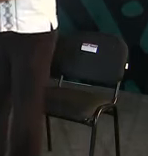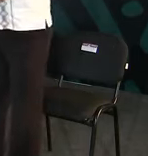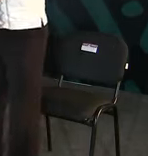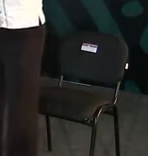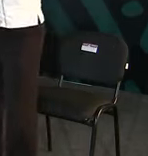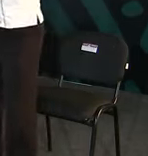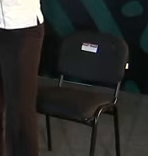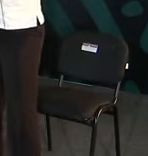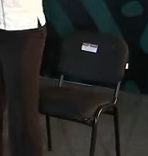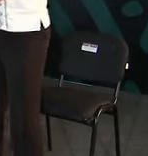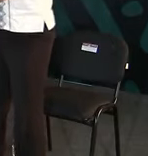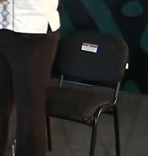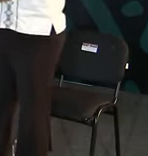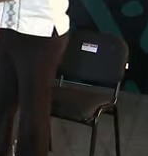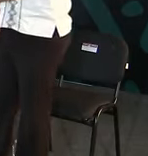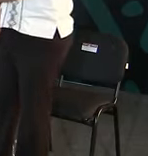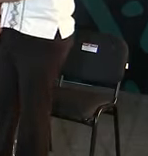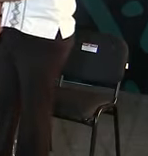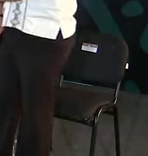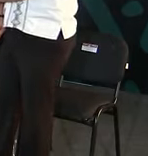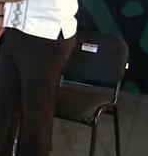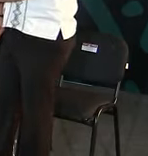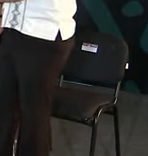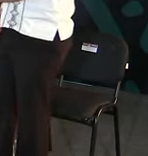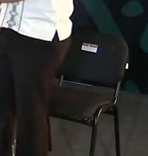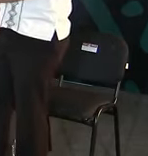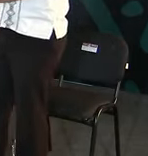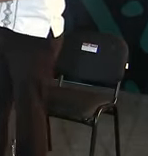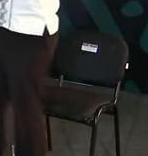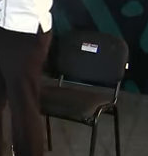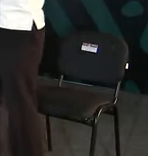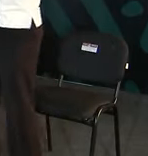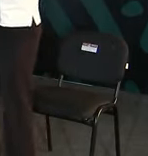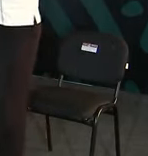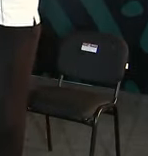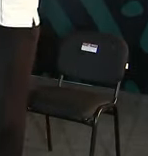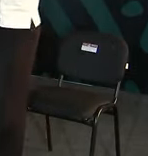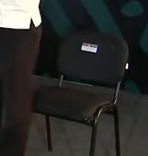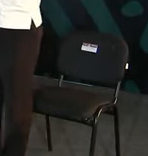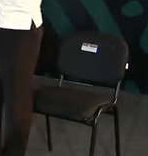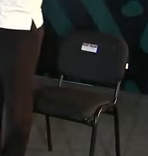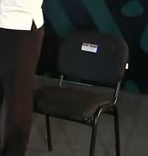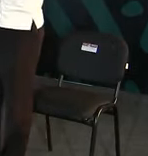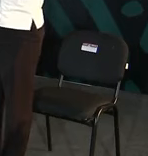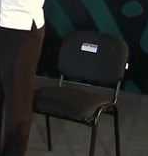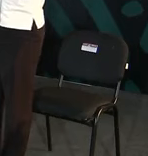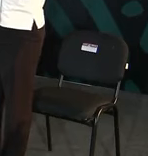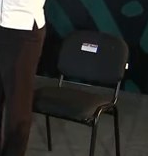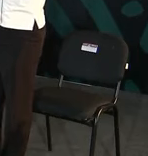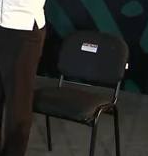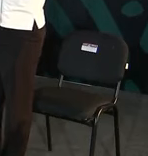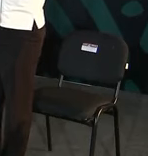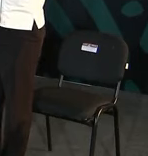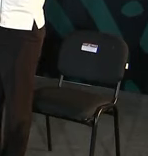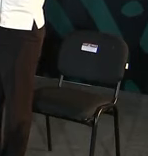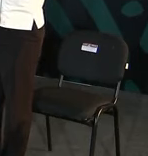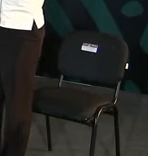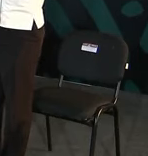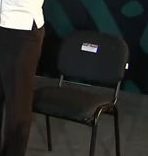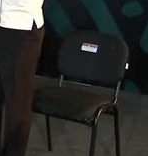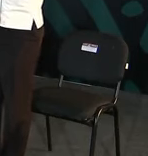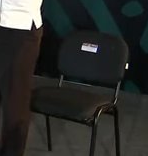solicitamos a todos ponerse de pie y guardar el debido respeto para entonar nuestro himno nacional mexicano